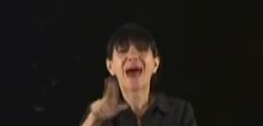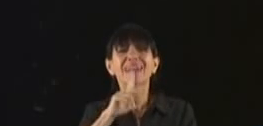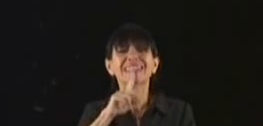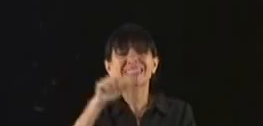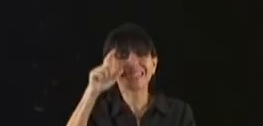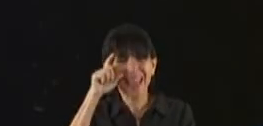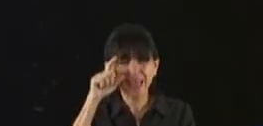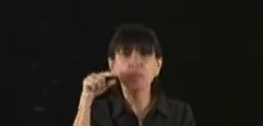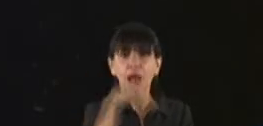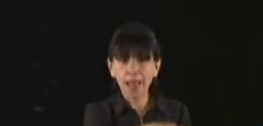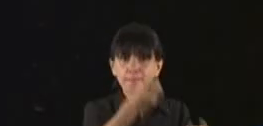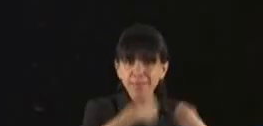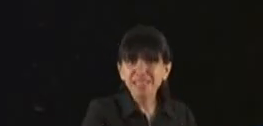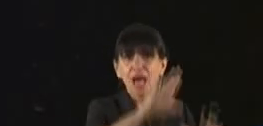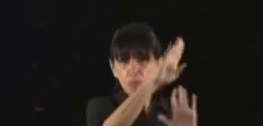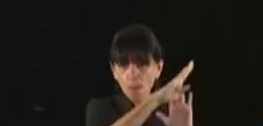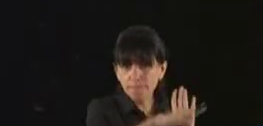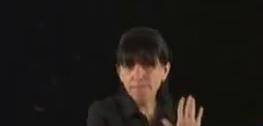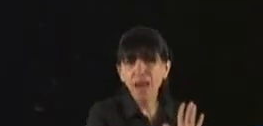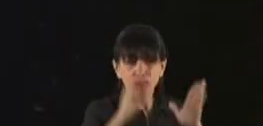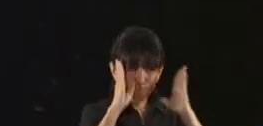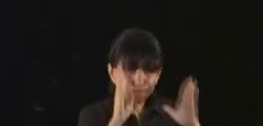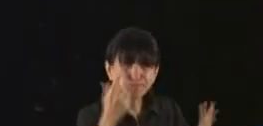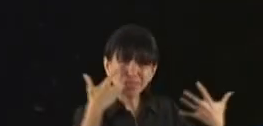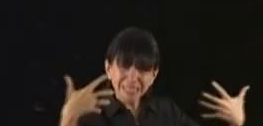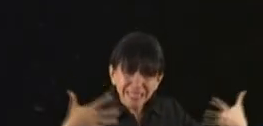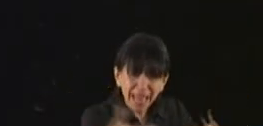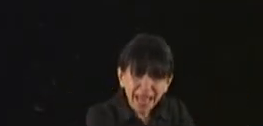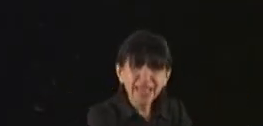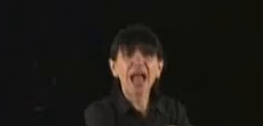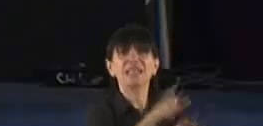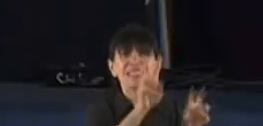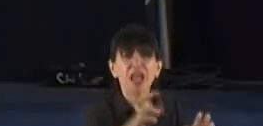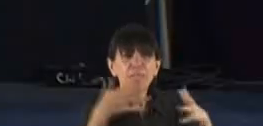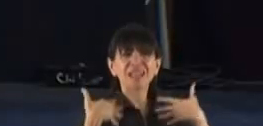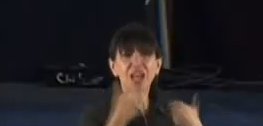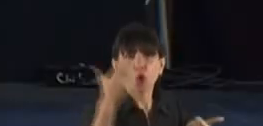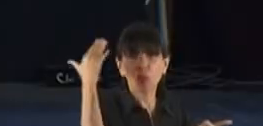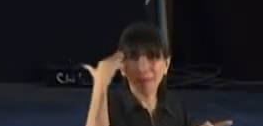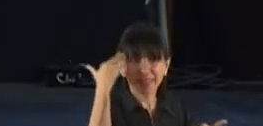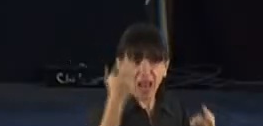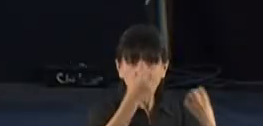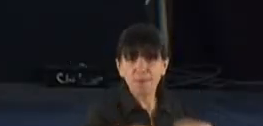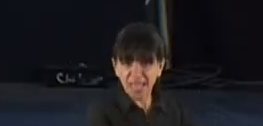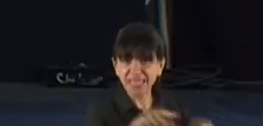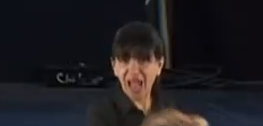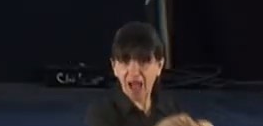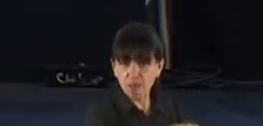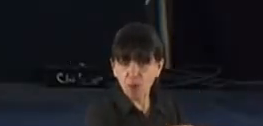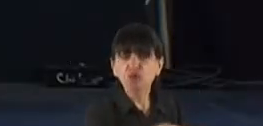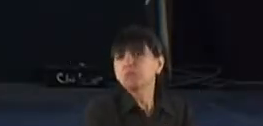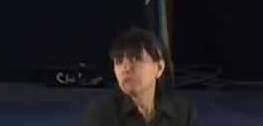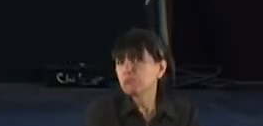en marcha ese plan de abordaje integral para la atención de la salud mental. ¿Y por qué lo